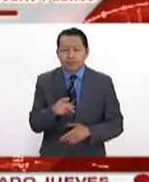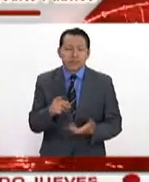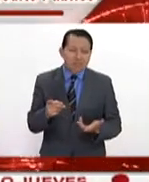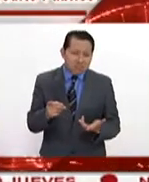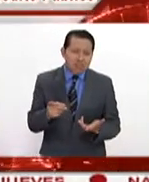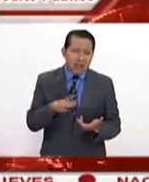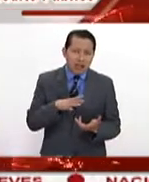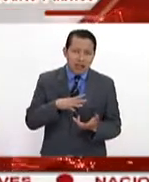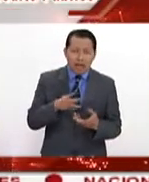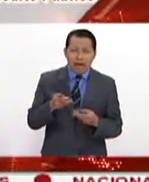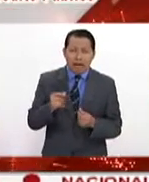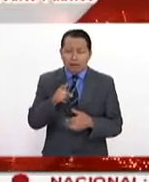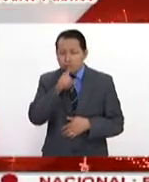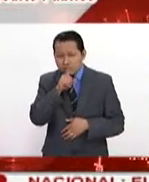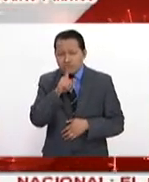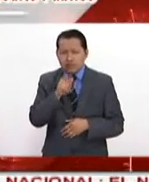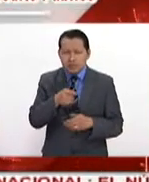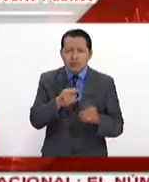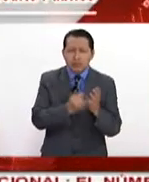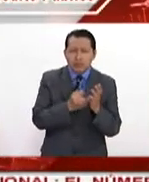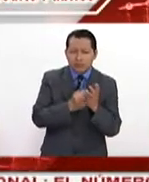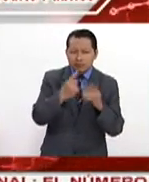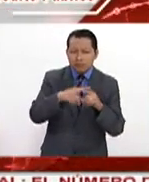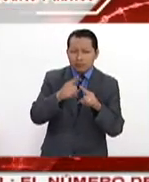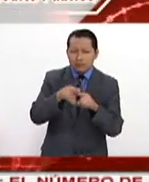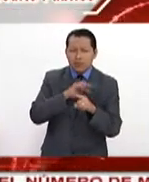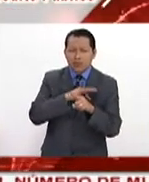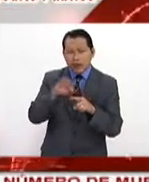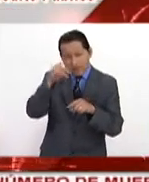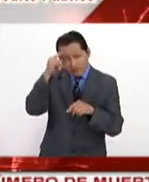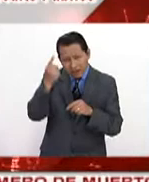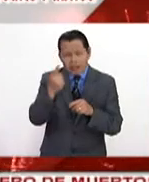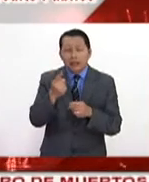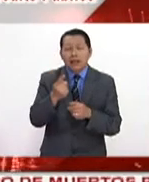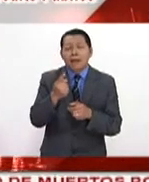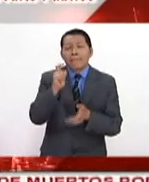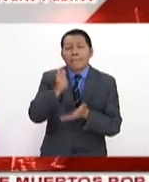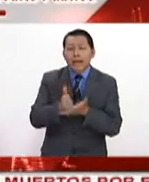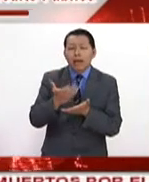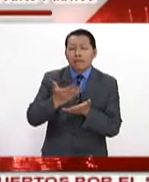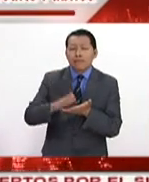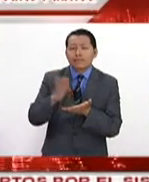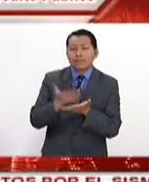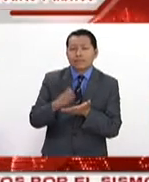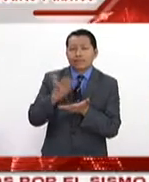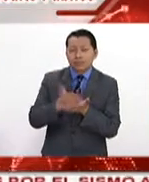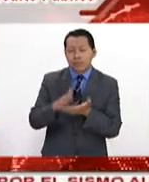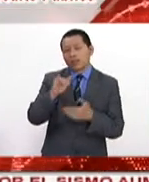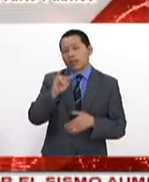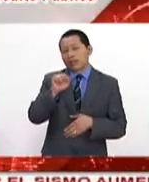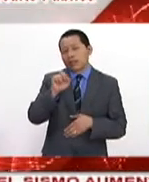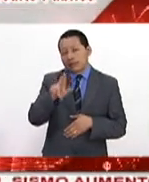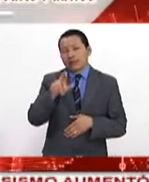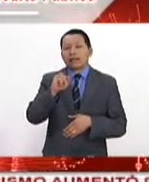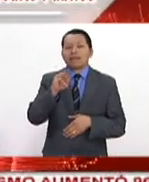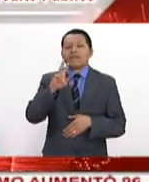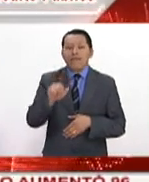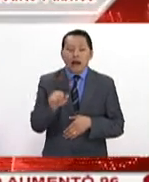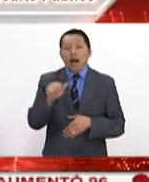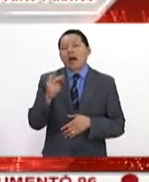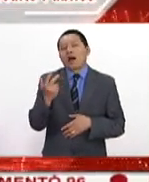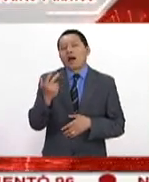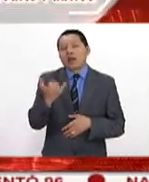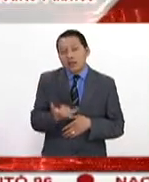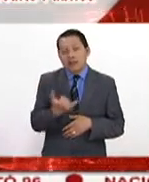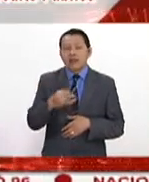nuestro, sino que implican para el contribuyente facilidades en los pagos del impuesto sobre la renta, del IVA, incluso